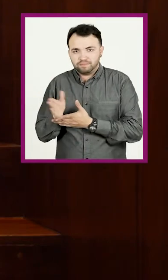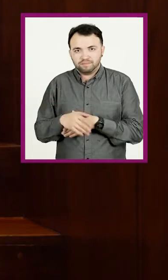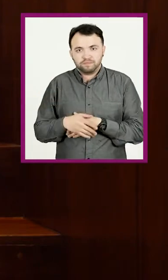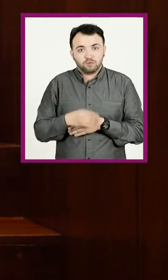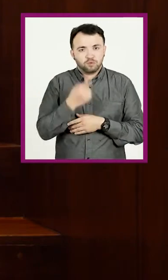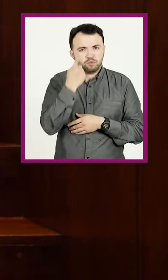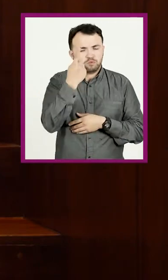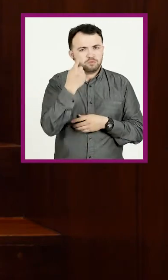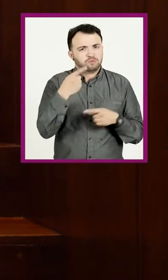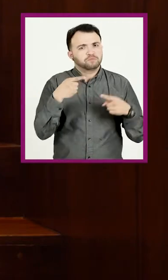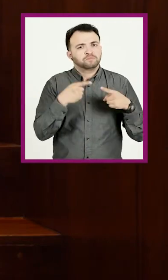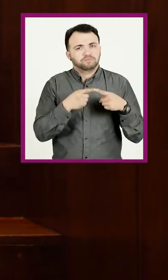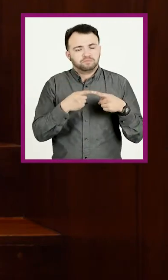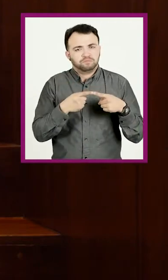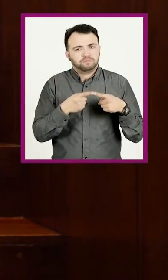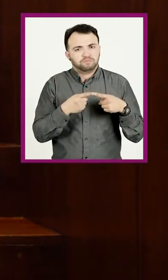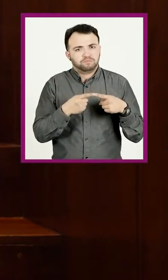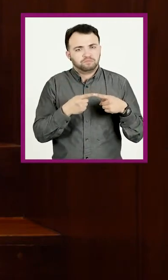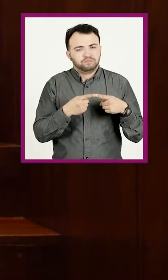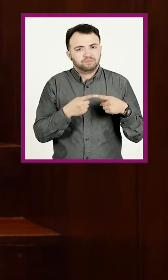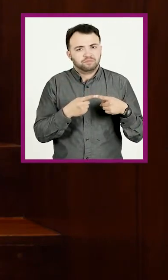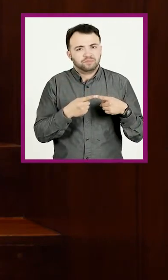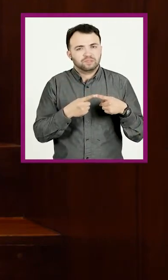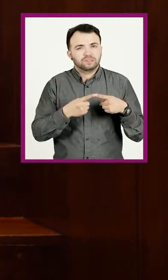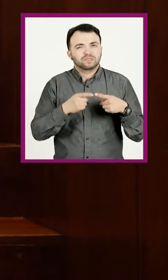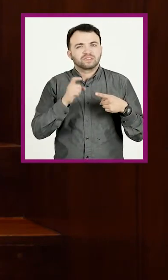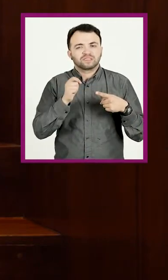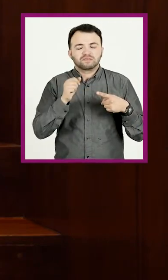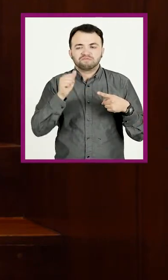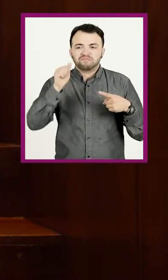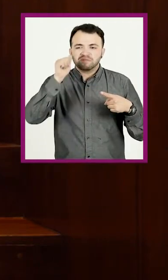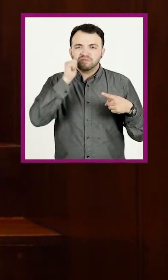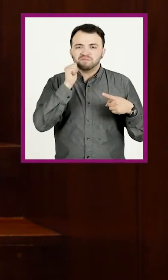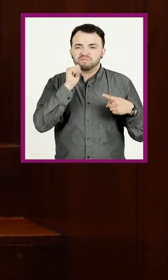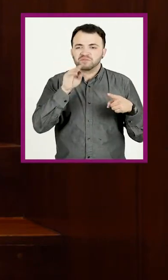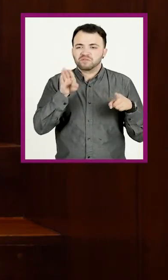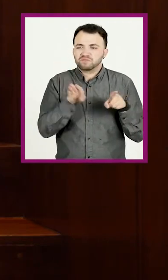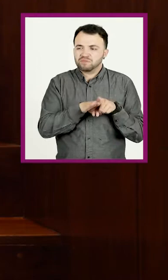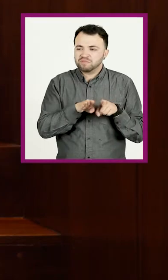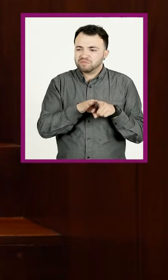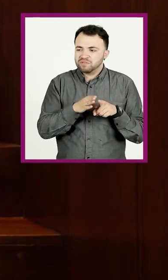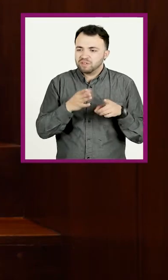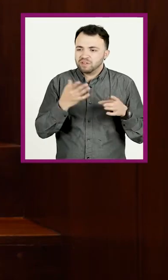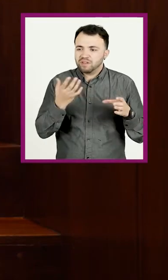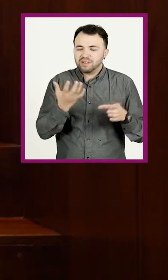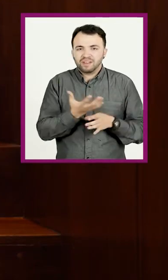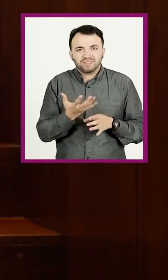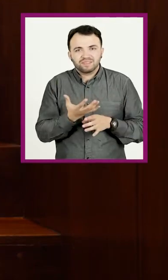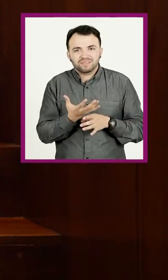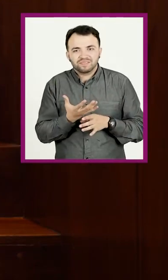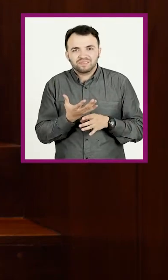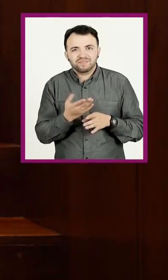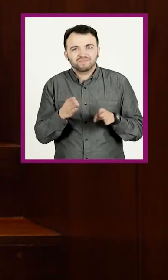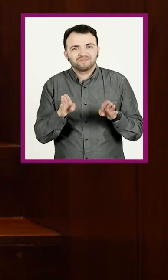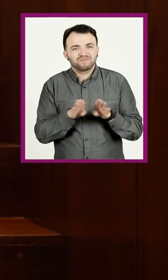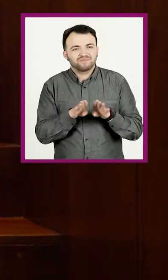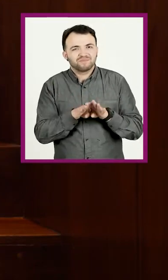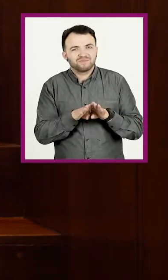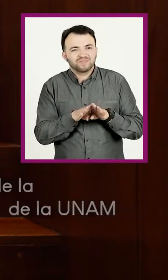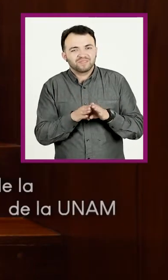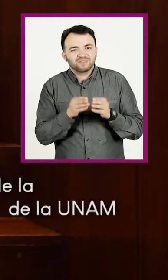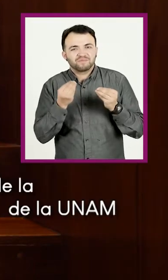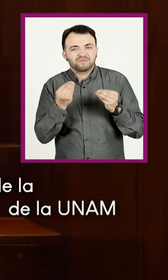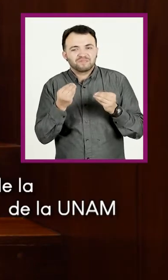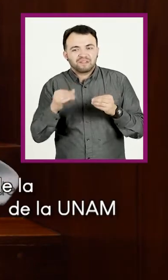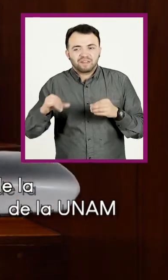Una de ellas, que siempre ha causado vamos a decir,